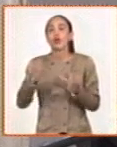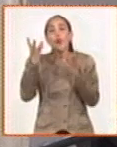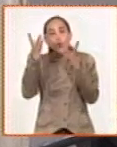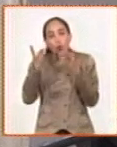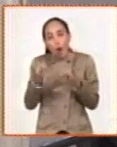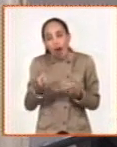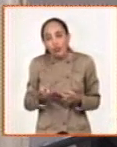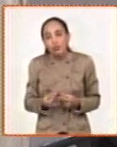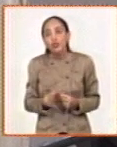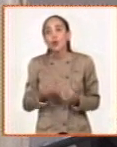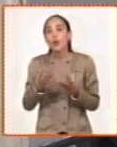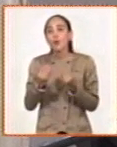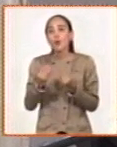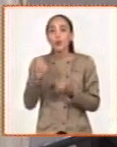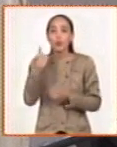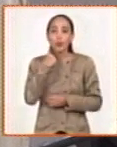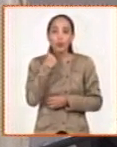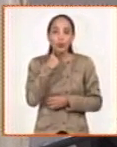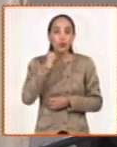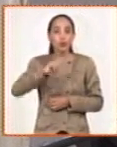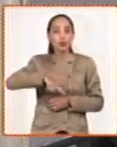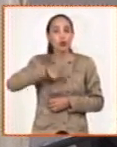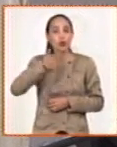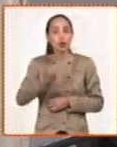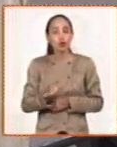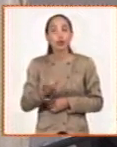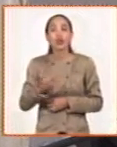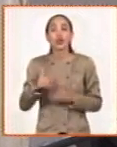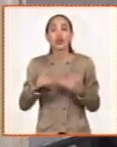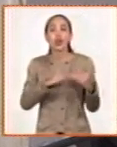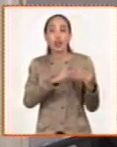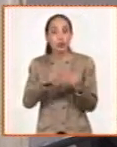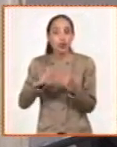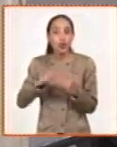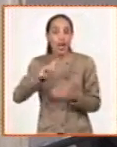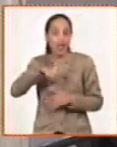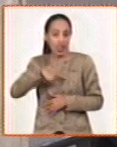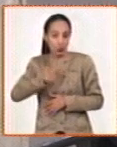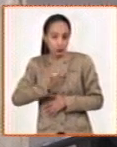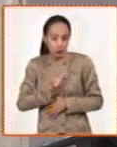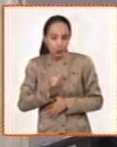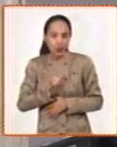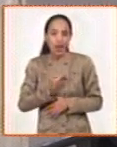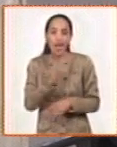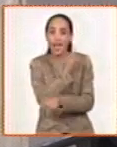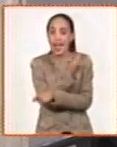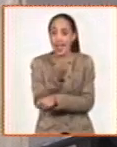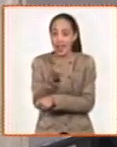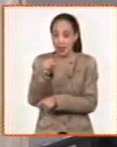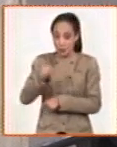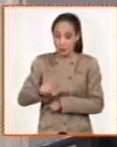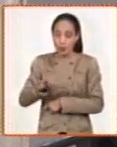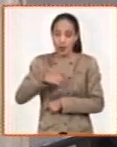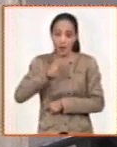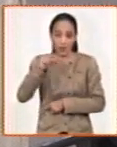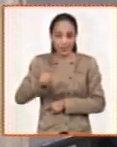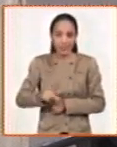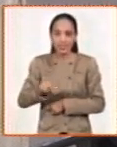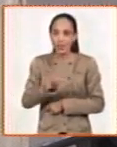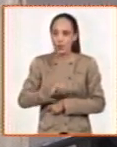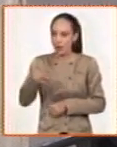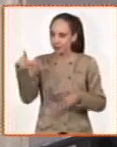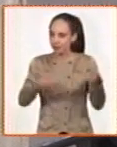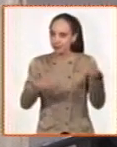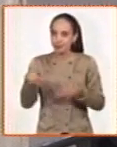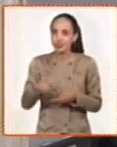la cultura y los artistas se han sumado realmente a esta esencia